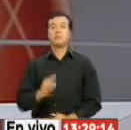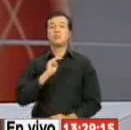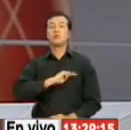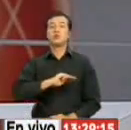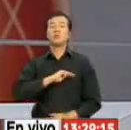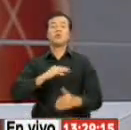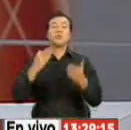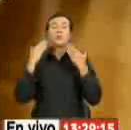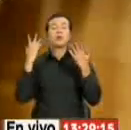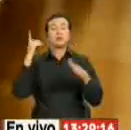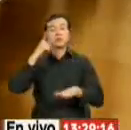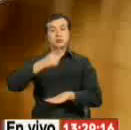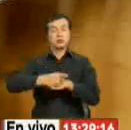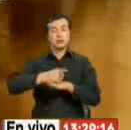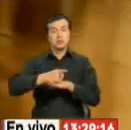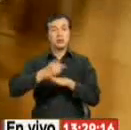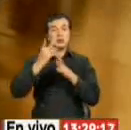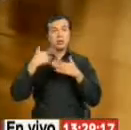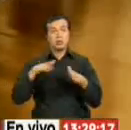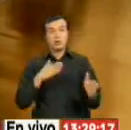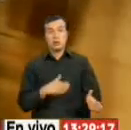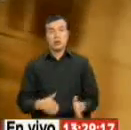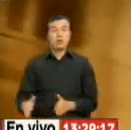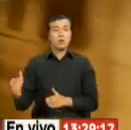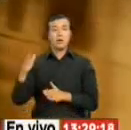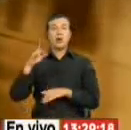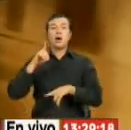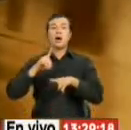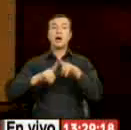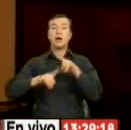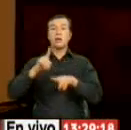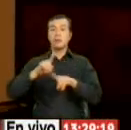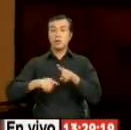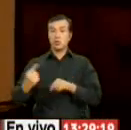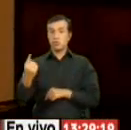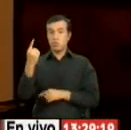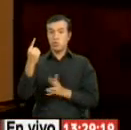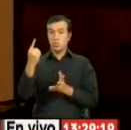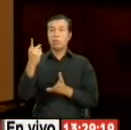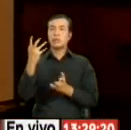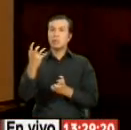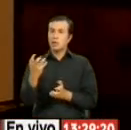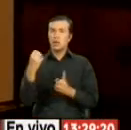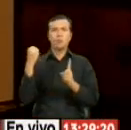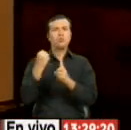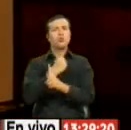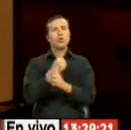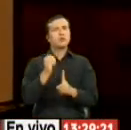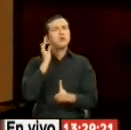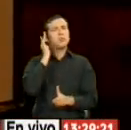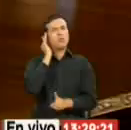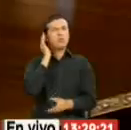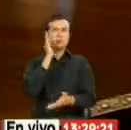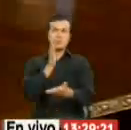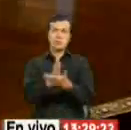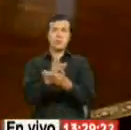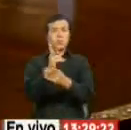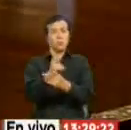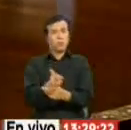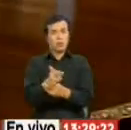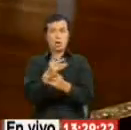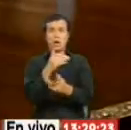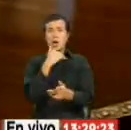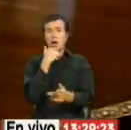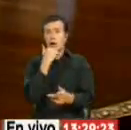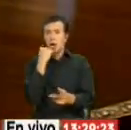presentó la ordenanza municipal que regula el programa amiga no está sola el proyecto busca erradicar la violencia contra la mujer y protegerla de cualquier